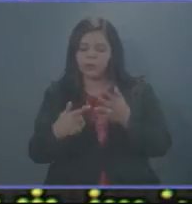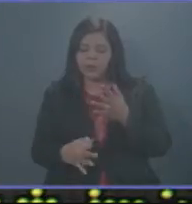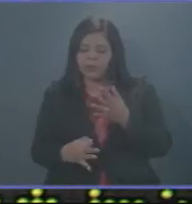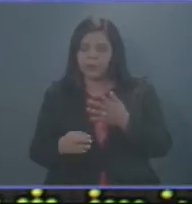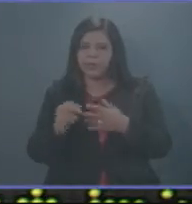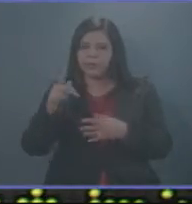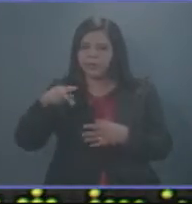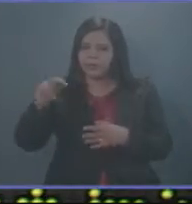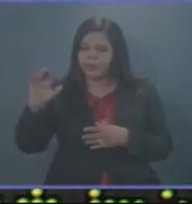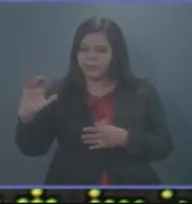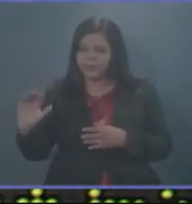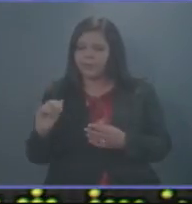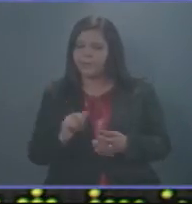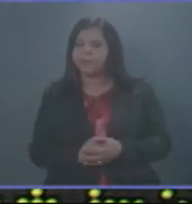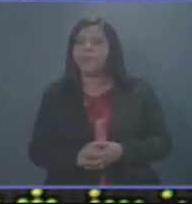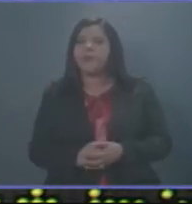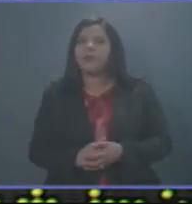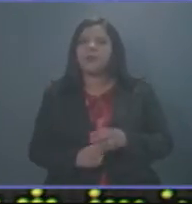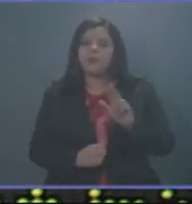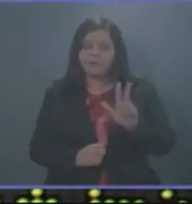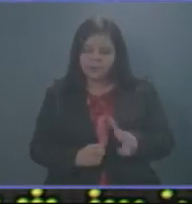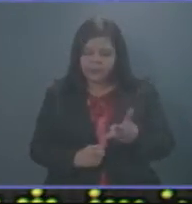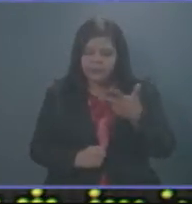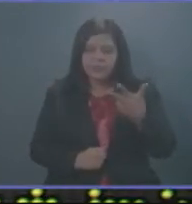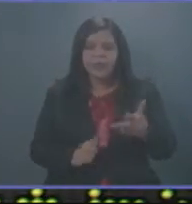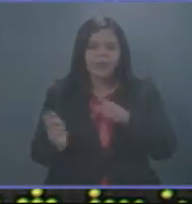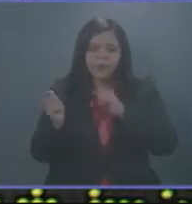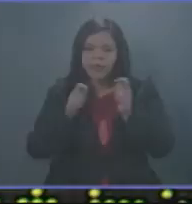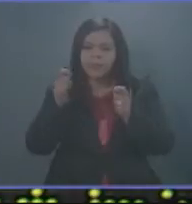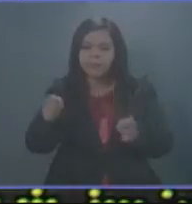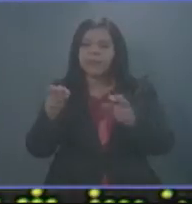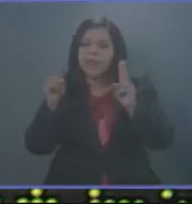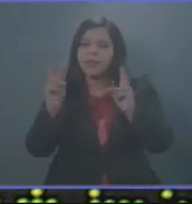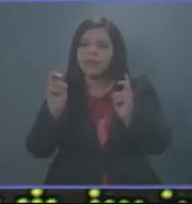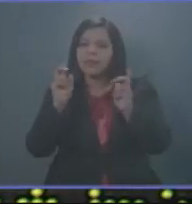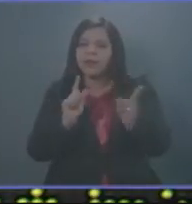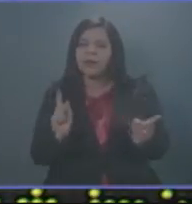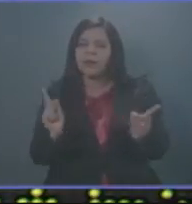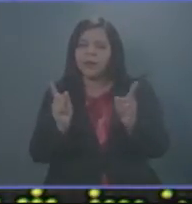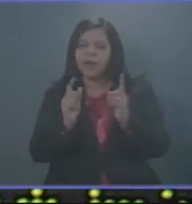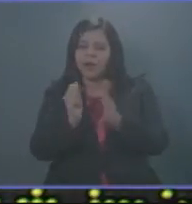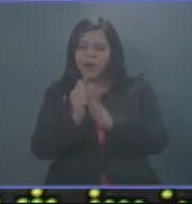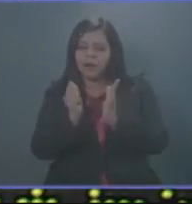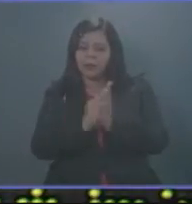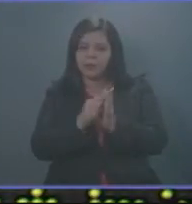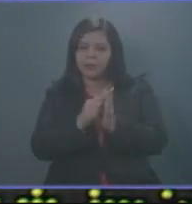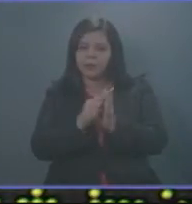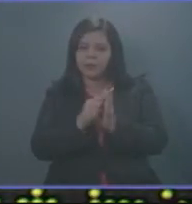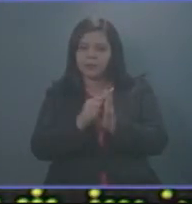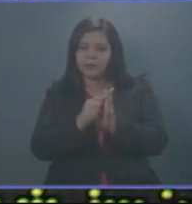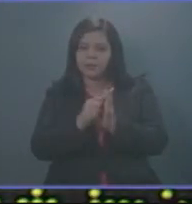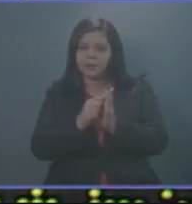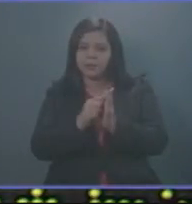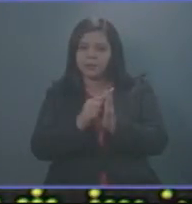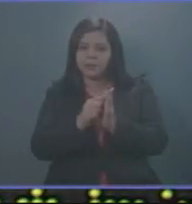De la Policía Nacional Civil y la número tres sería una modificación al artículo 106 de la